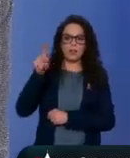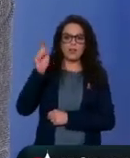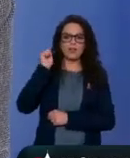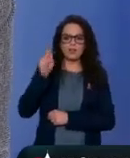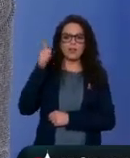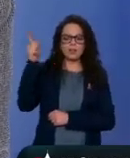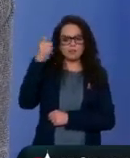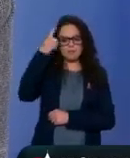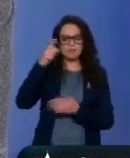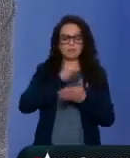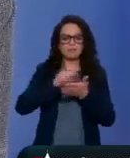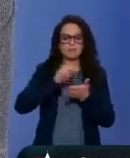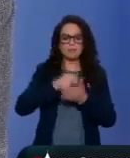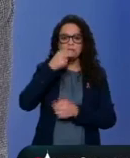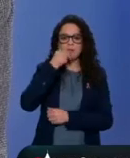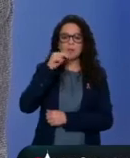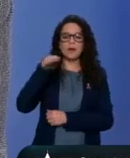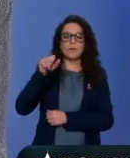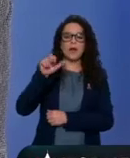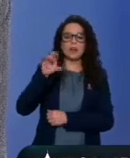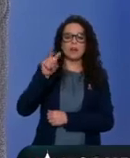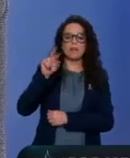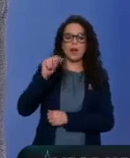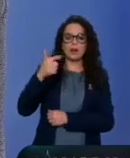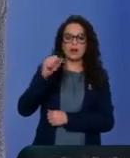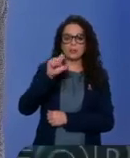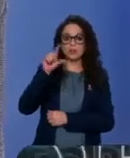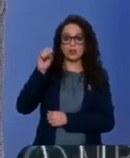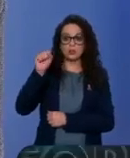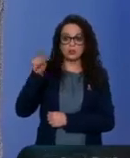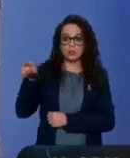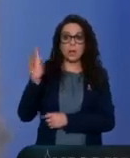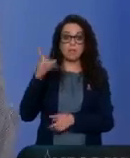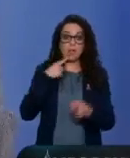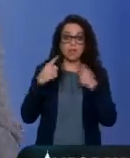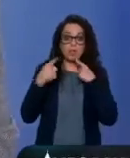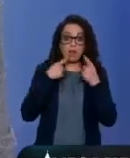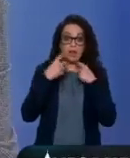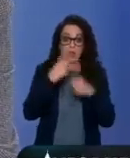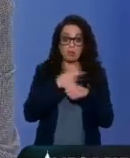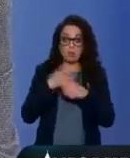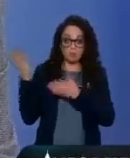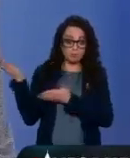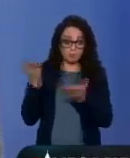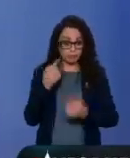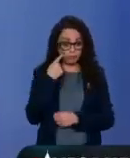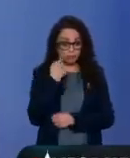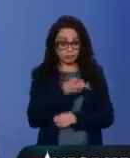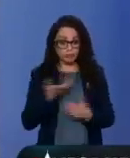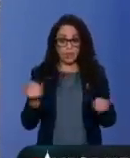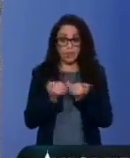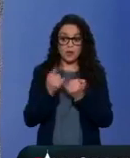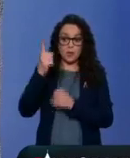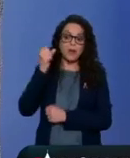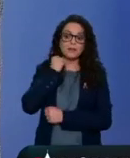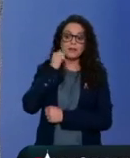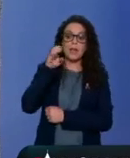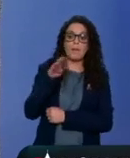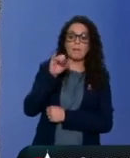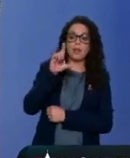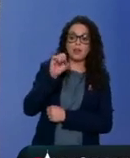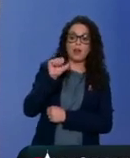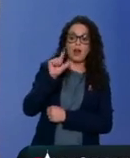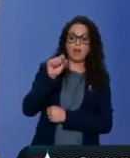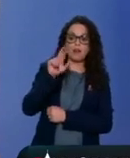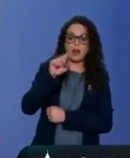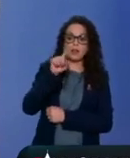Llosa generaron un debate público. Hubo quienes los citaron para decir así está la cosa, como el senador Emilio Álvarez y